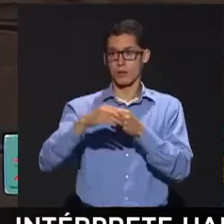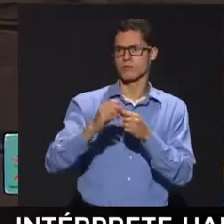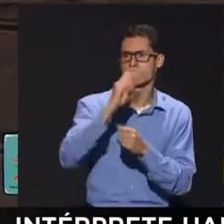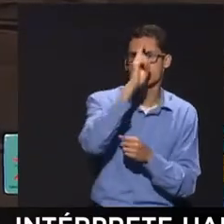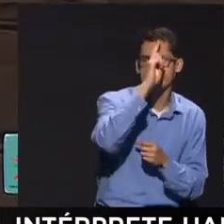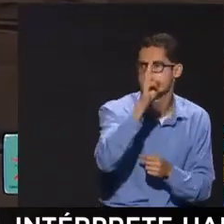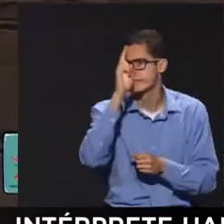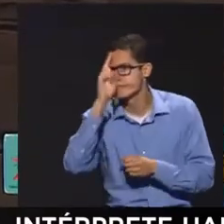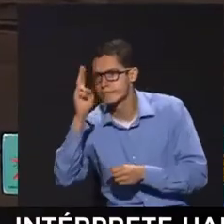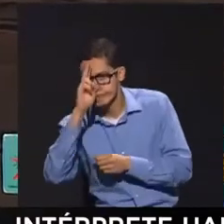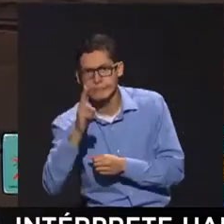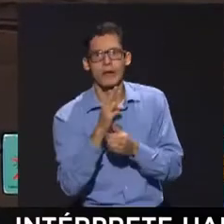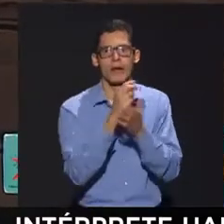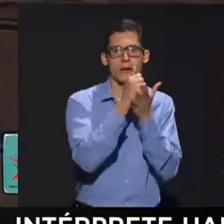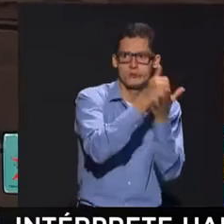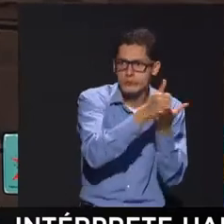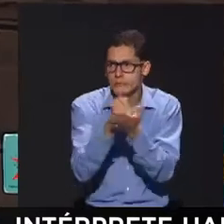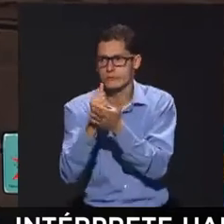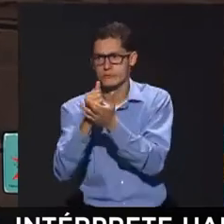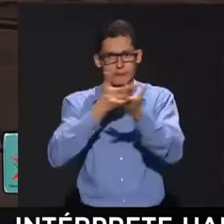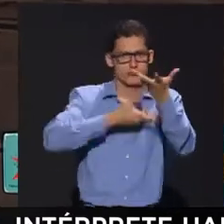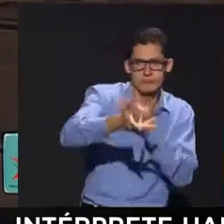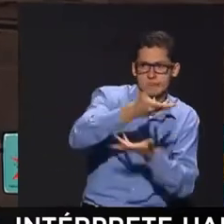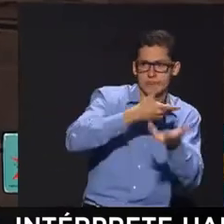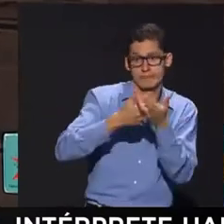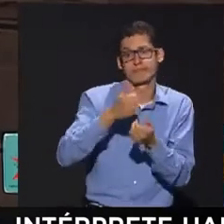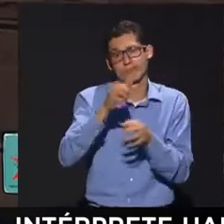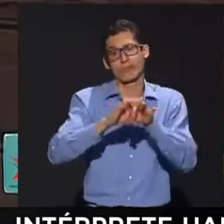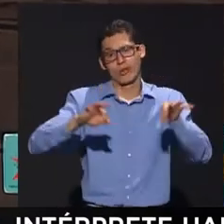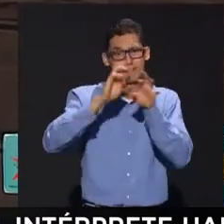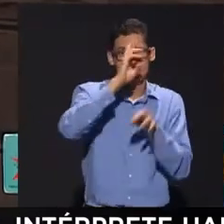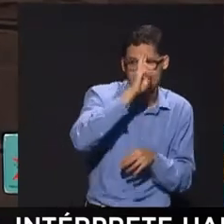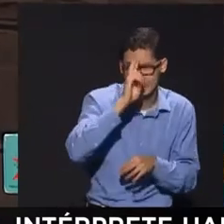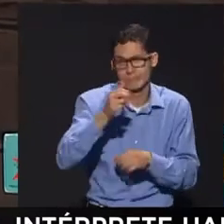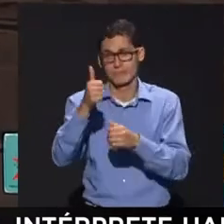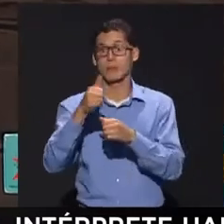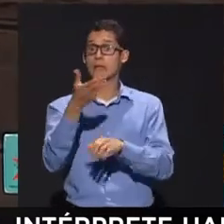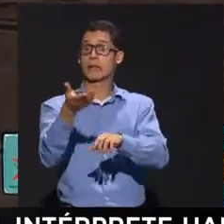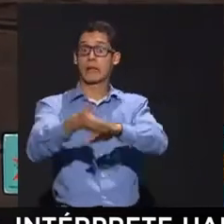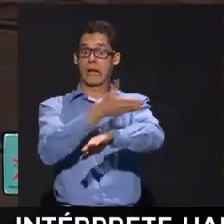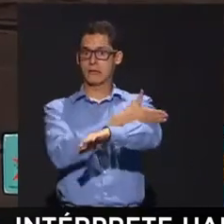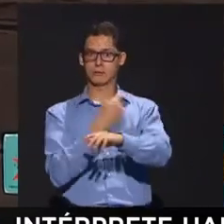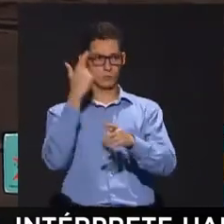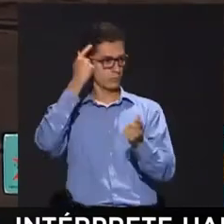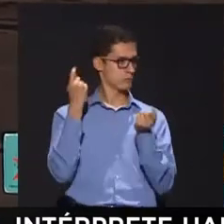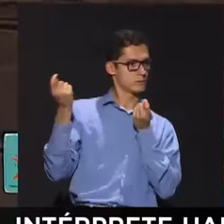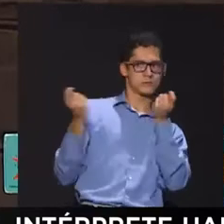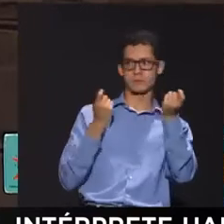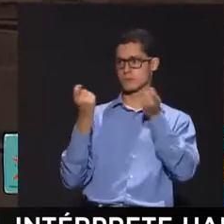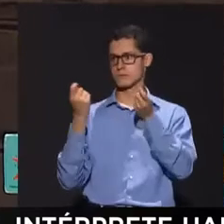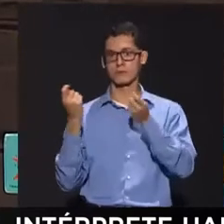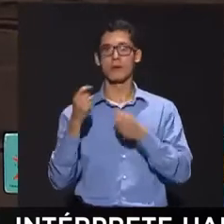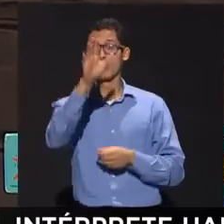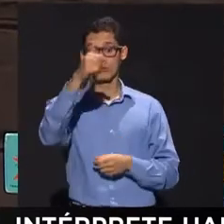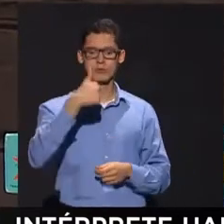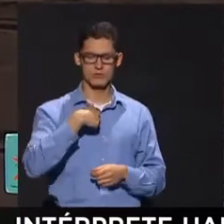qué consecuencias pueden traer todo lo que está sucediendo, anticiparnos a situaciones, a mirar yo qué lugar tengo en el mundo, en mi